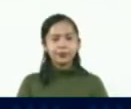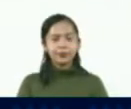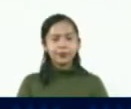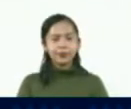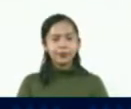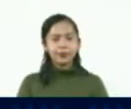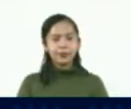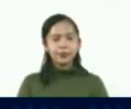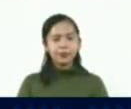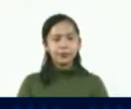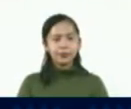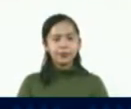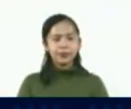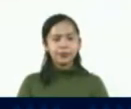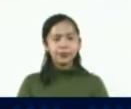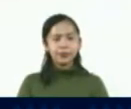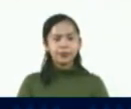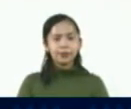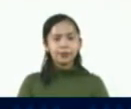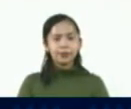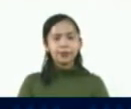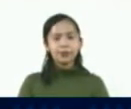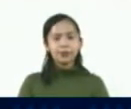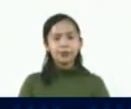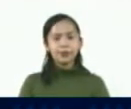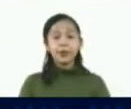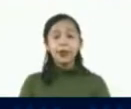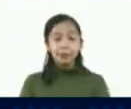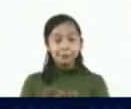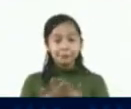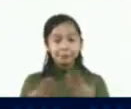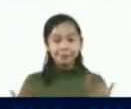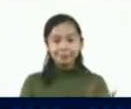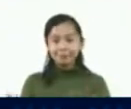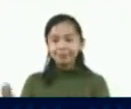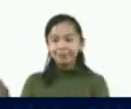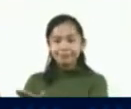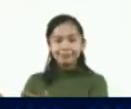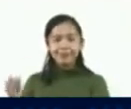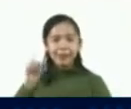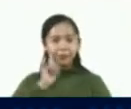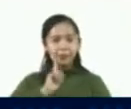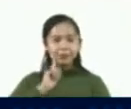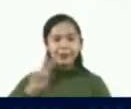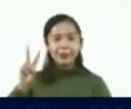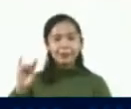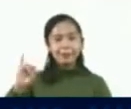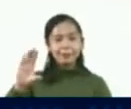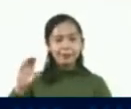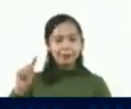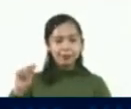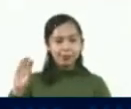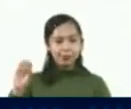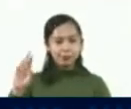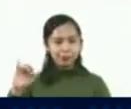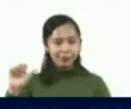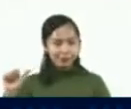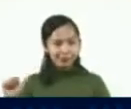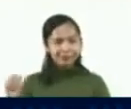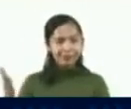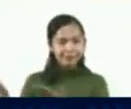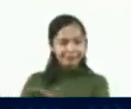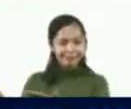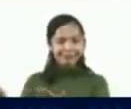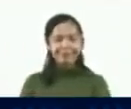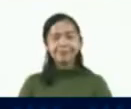gobierno, Claudia Sheinbaum, aseguró que el trabajo que realizan las notarías y notarios de la Ciudad de México es fundamental para